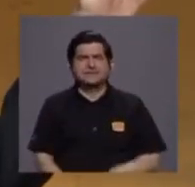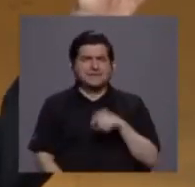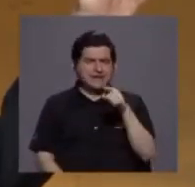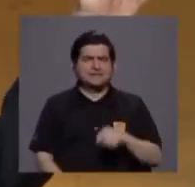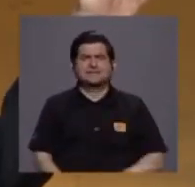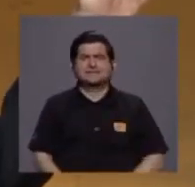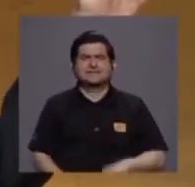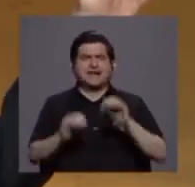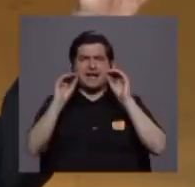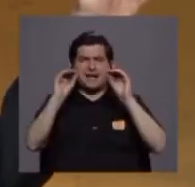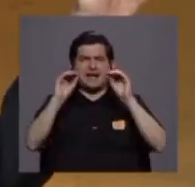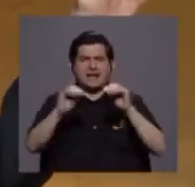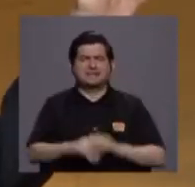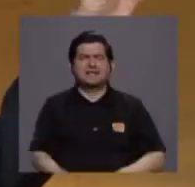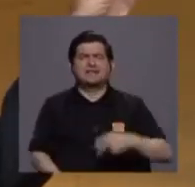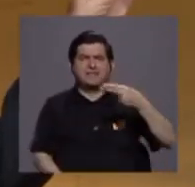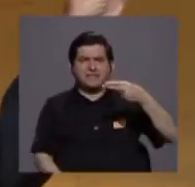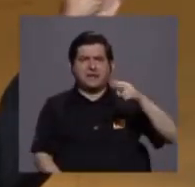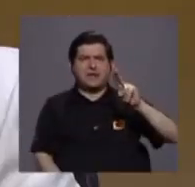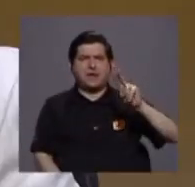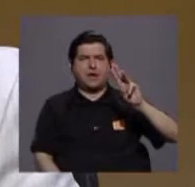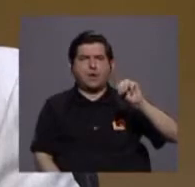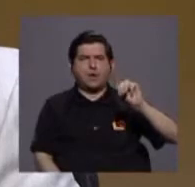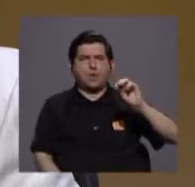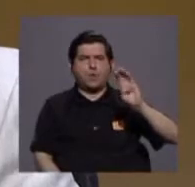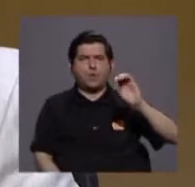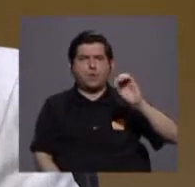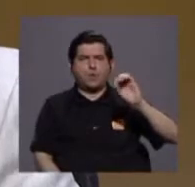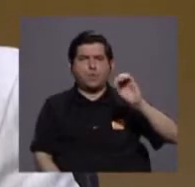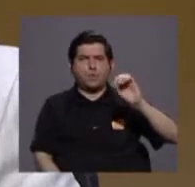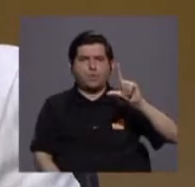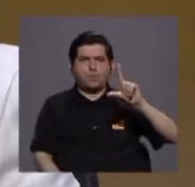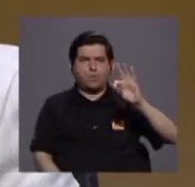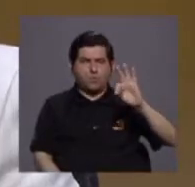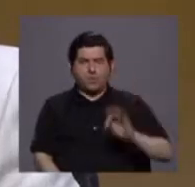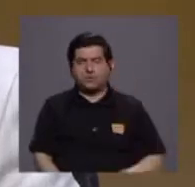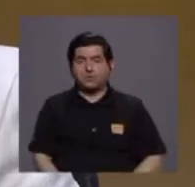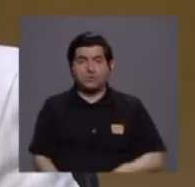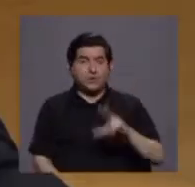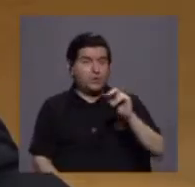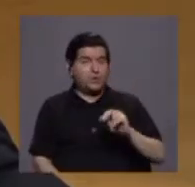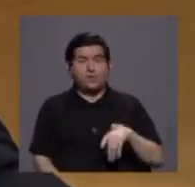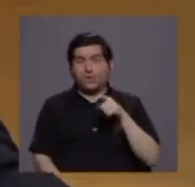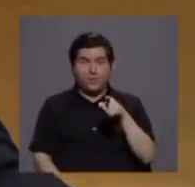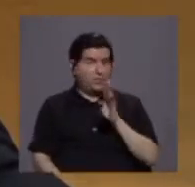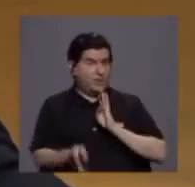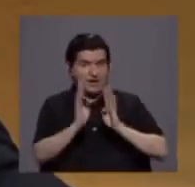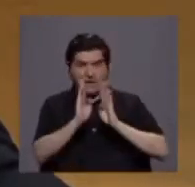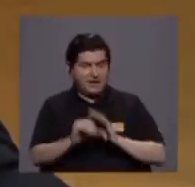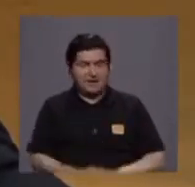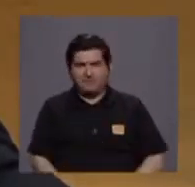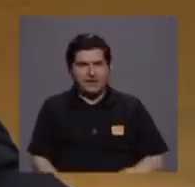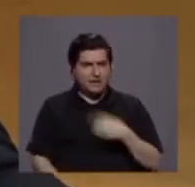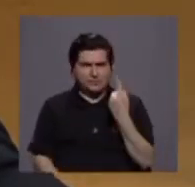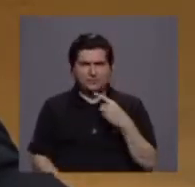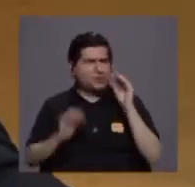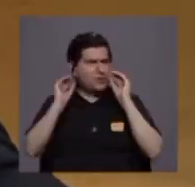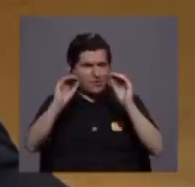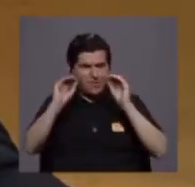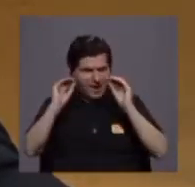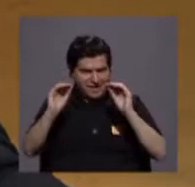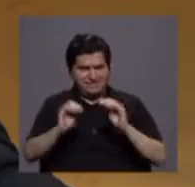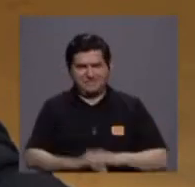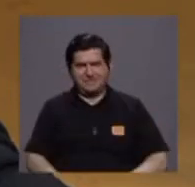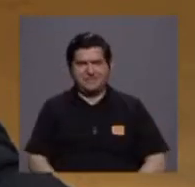No hablemos de Humboldt porque entonces sí se nos va todo el programa y necesitamos 2 o 3 más, pero un poquito de la cátedra y